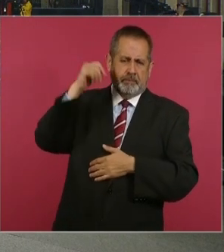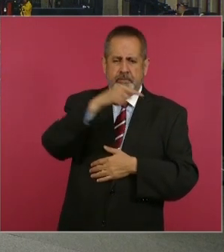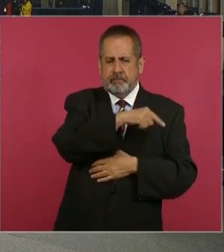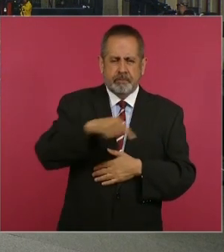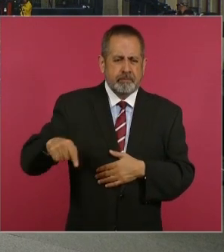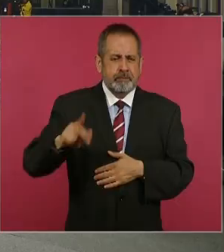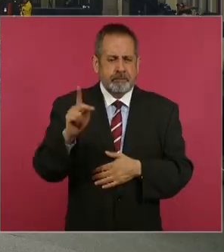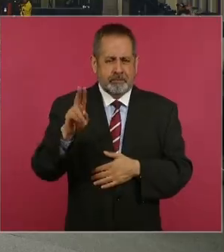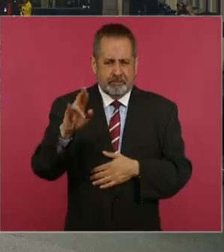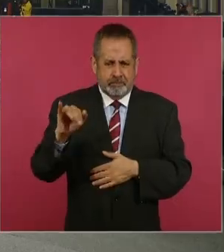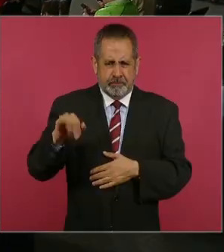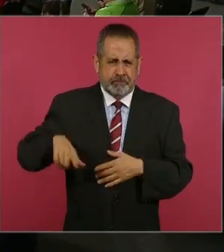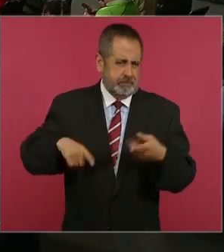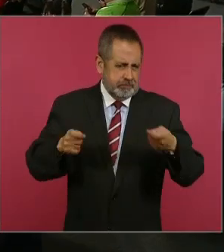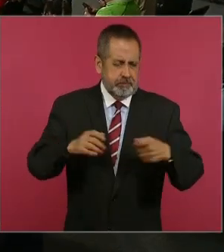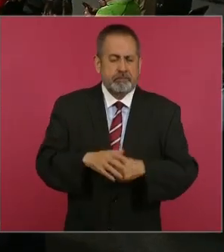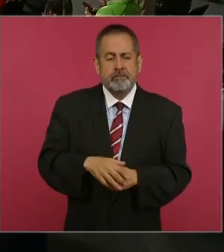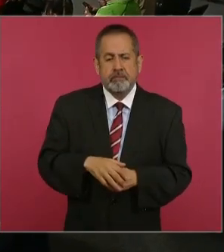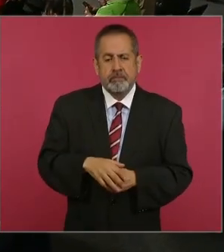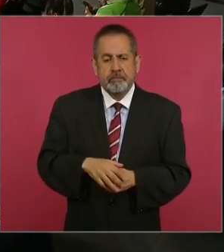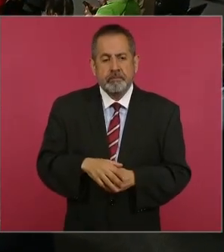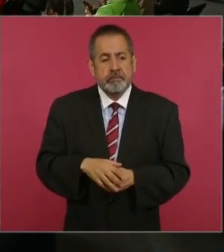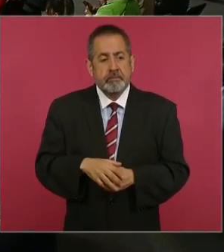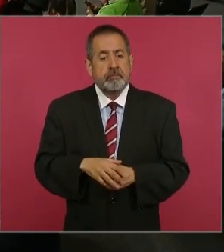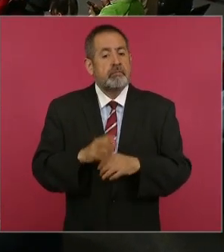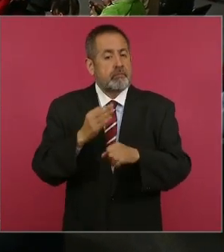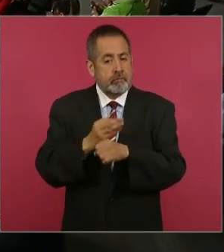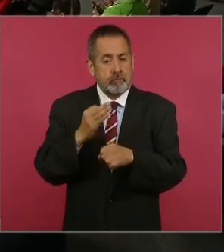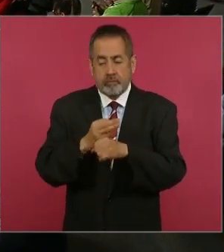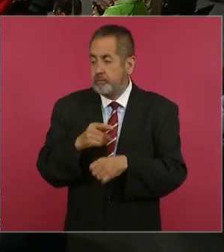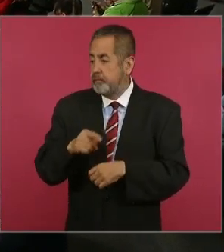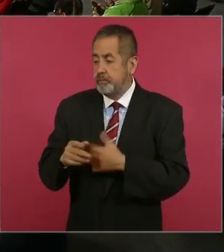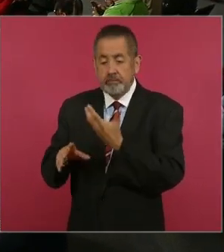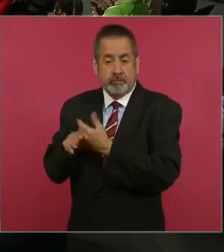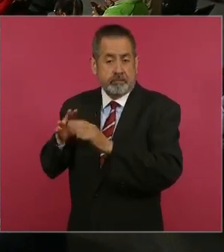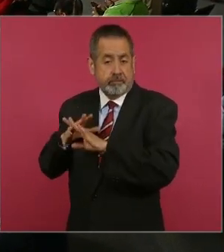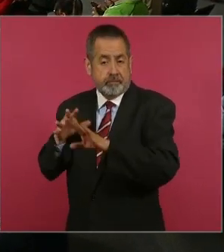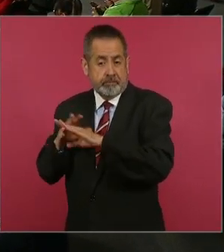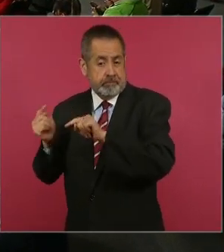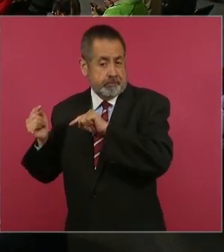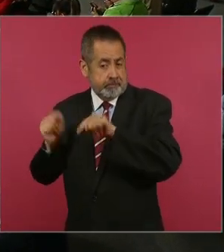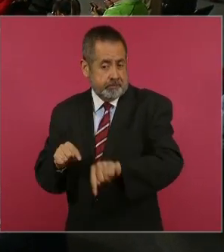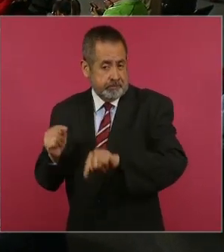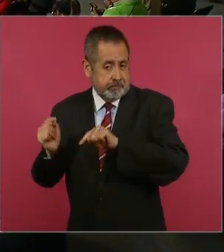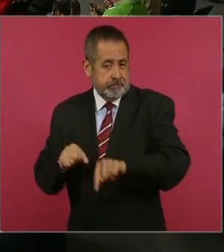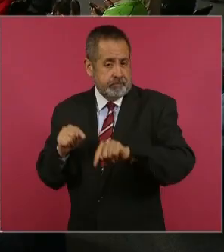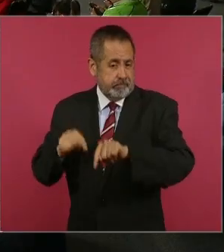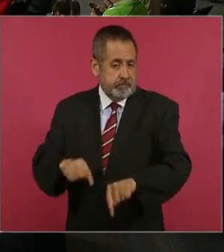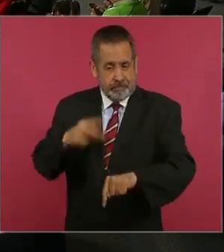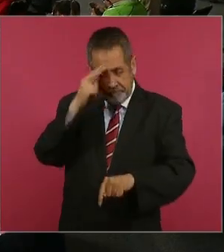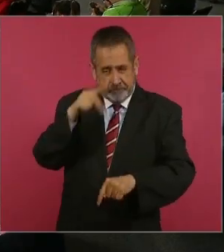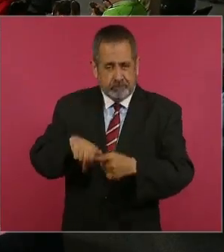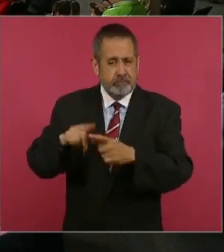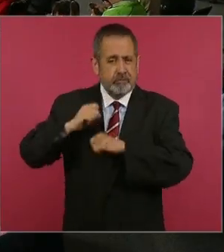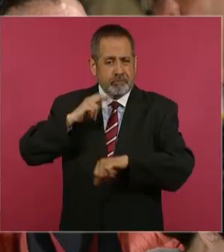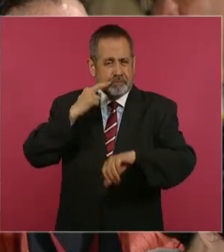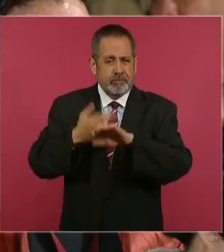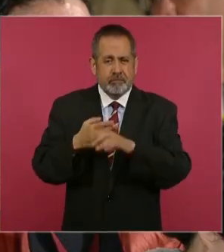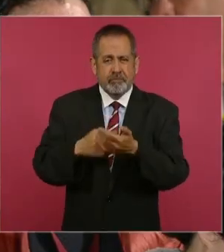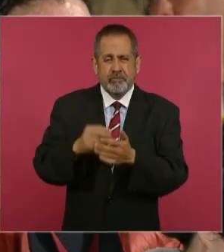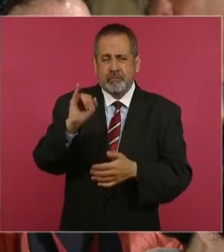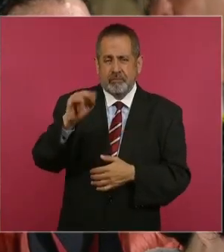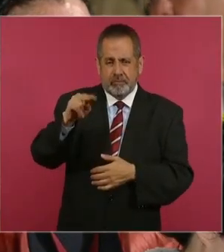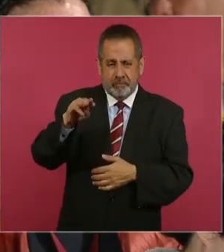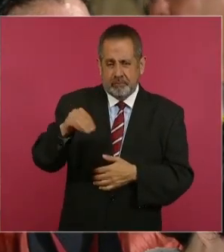ante la temporada de visita de migrantes a nuestro país el Instituto Nacional de Migración al frente de Francisco garduño ha